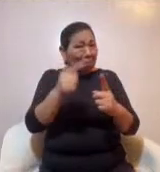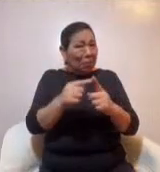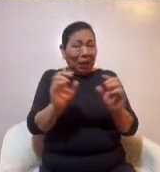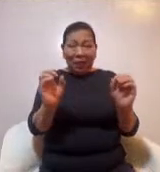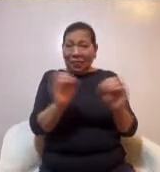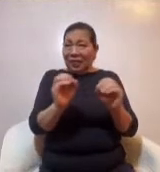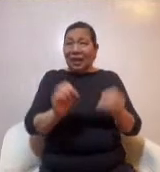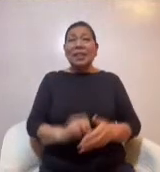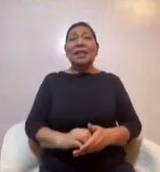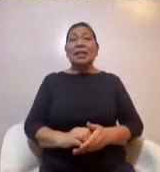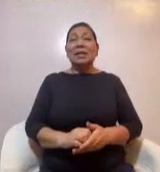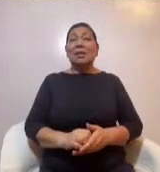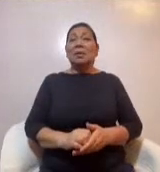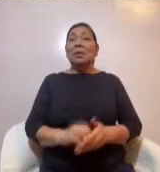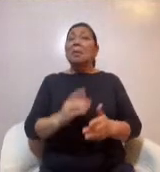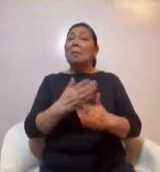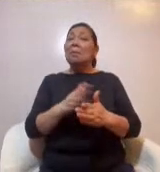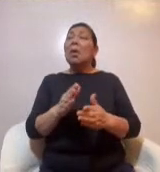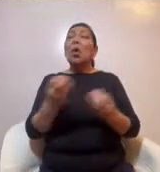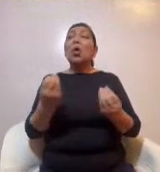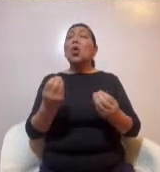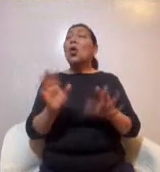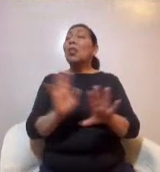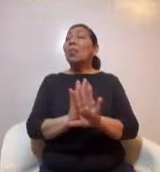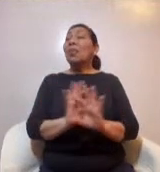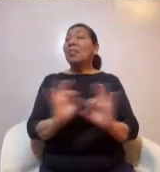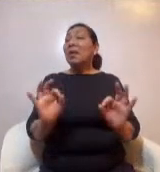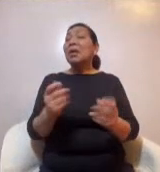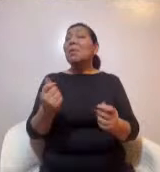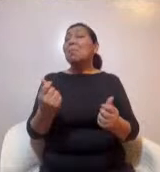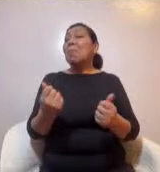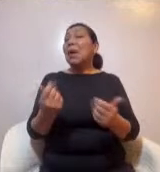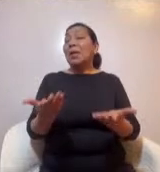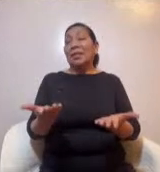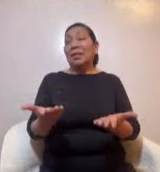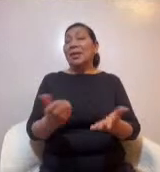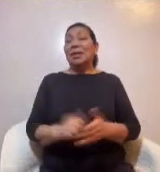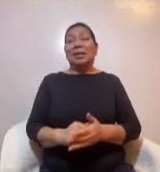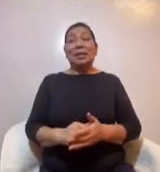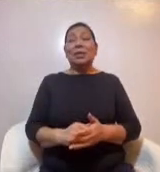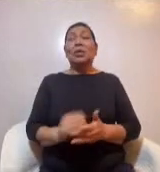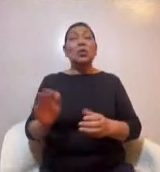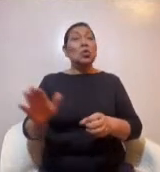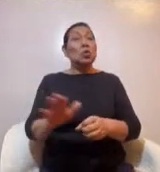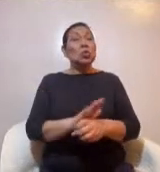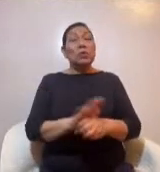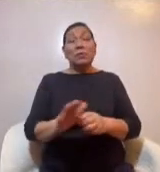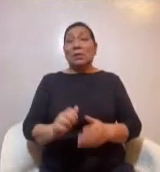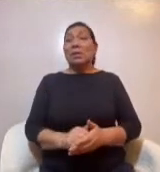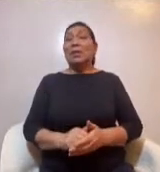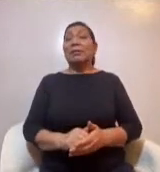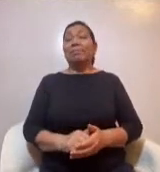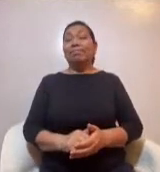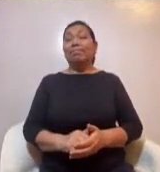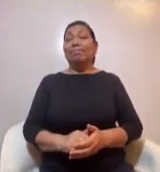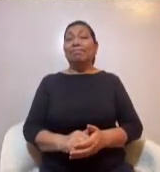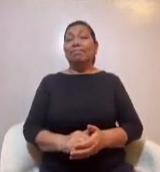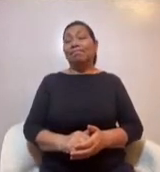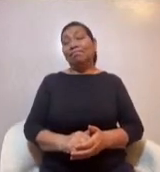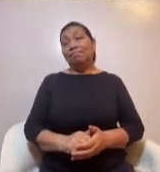criterio objetivo, simplemente parten del hecho de que no tiene dinero suficiente, ¿no?